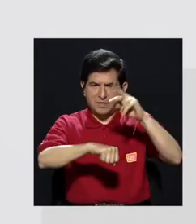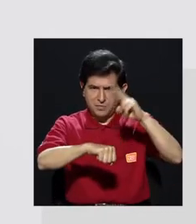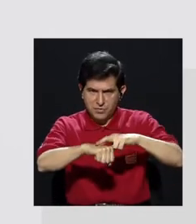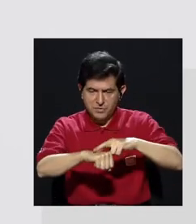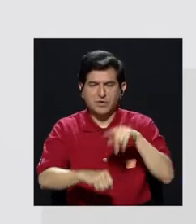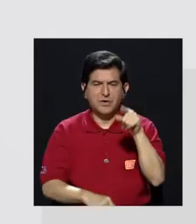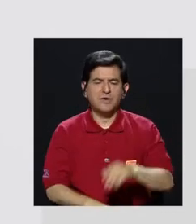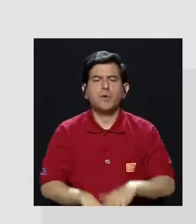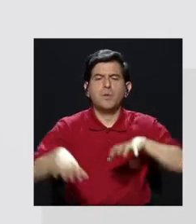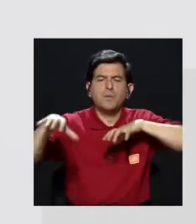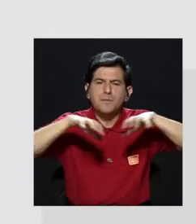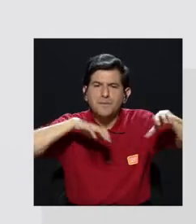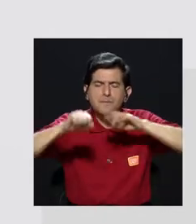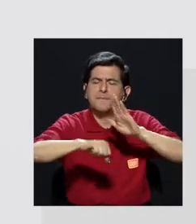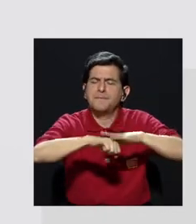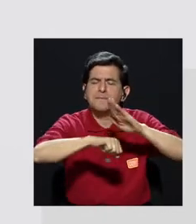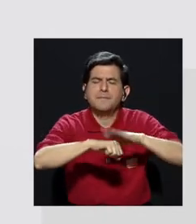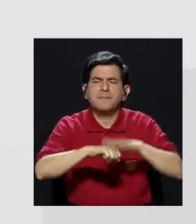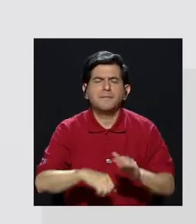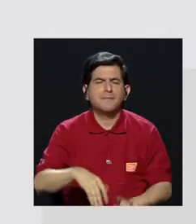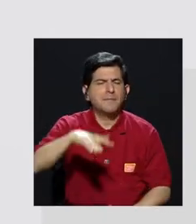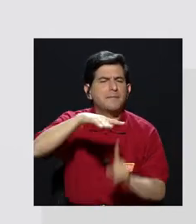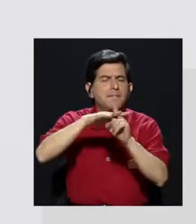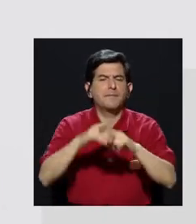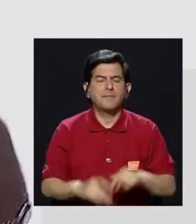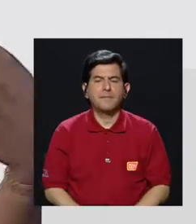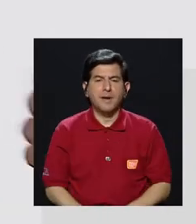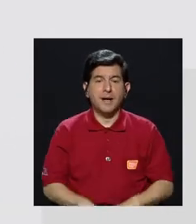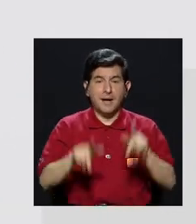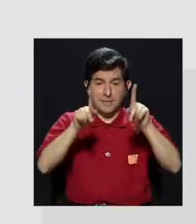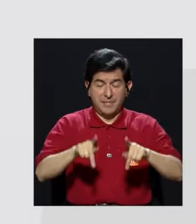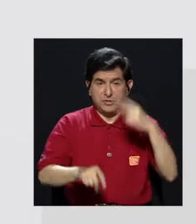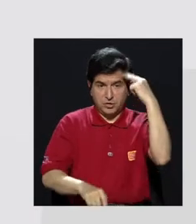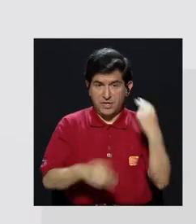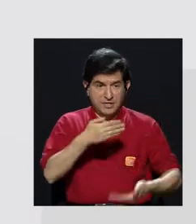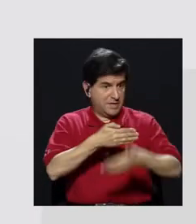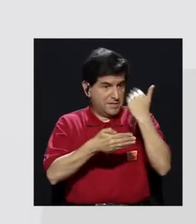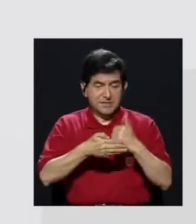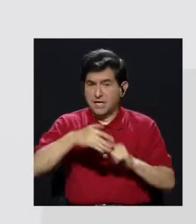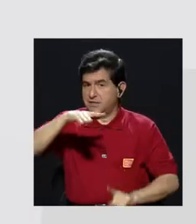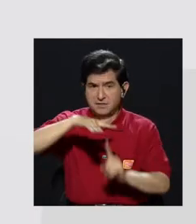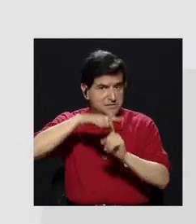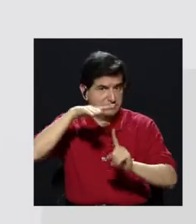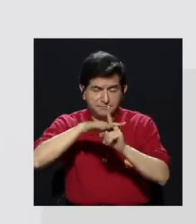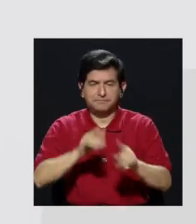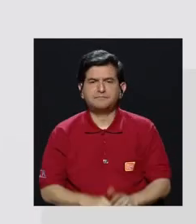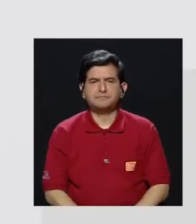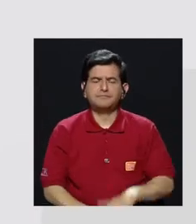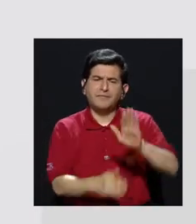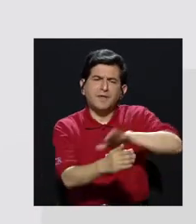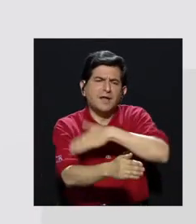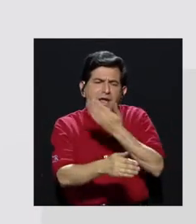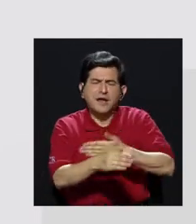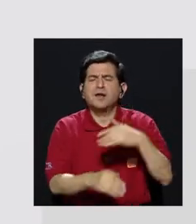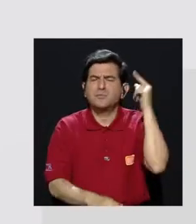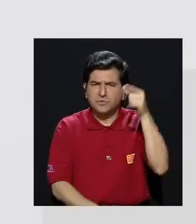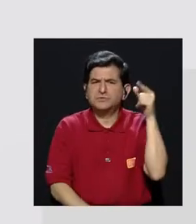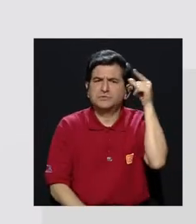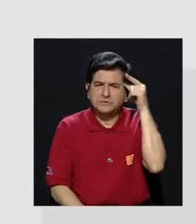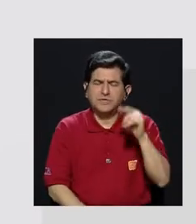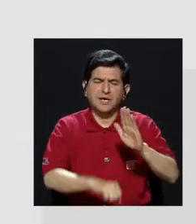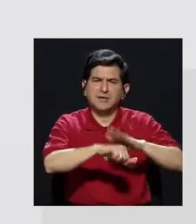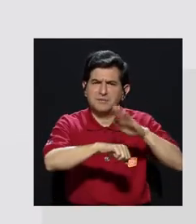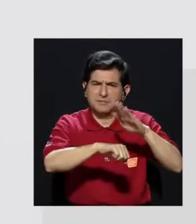es ese movimiento que nos permite visibilizar nuestros negros que antes no estaban así que yo creo que que la música sin duda